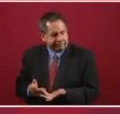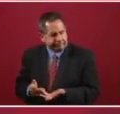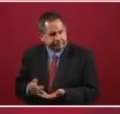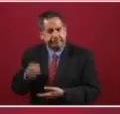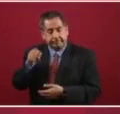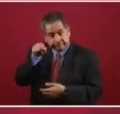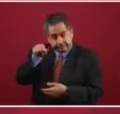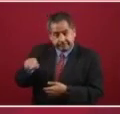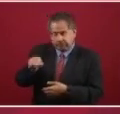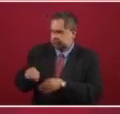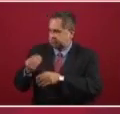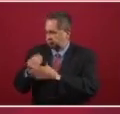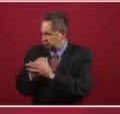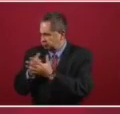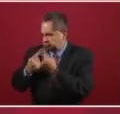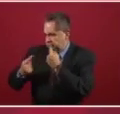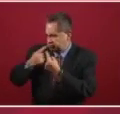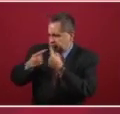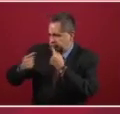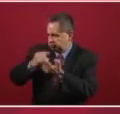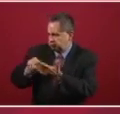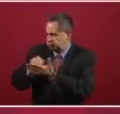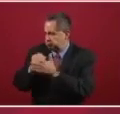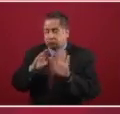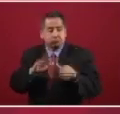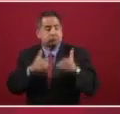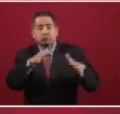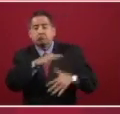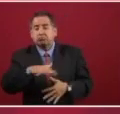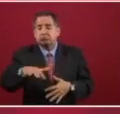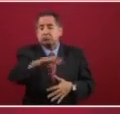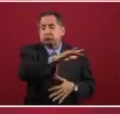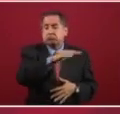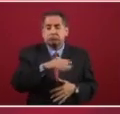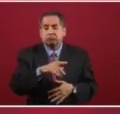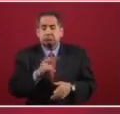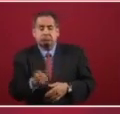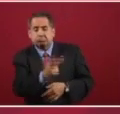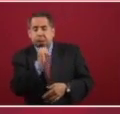Y ahí se decidía la vida pública de México,